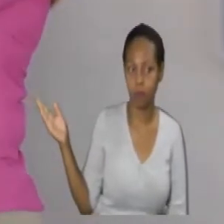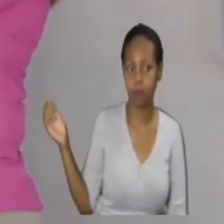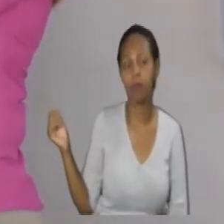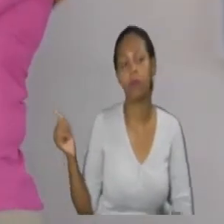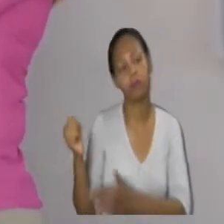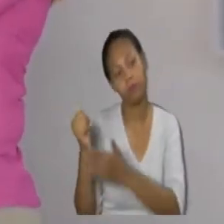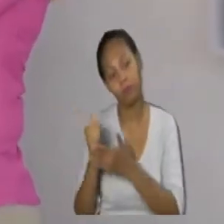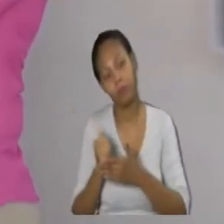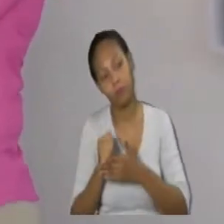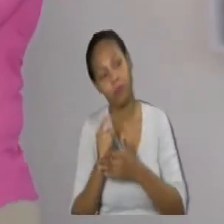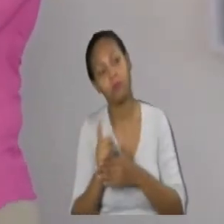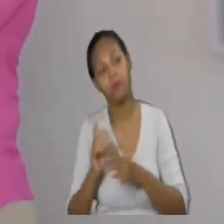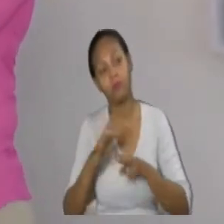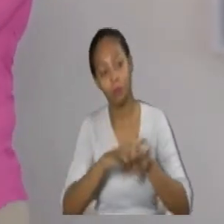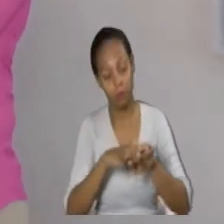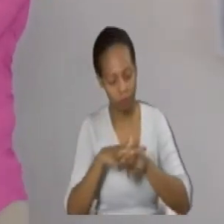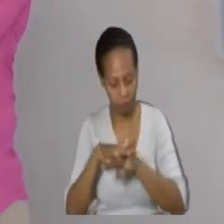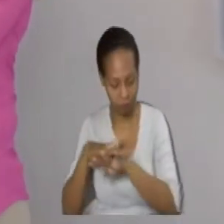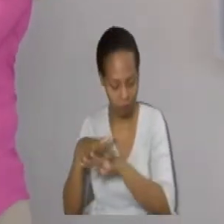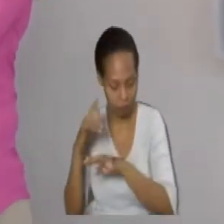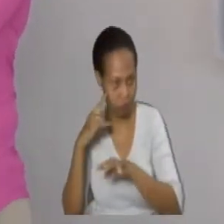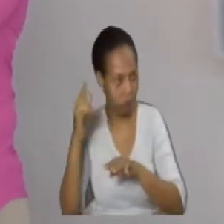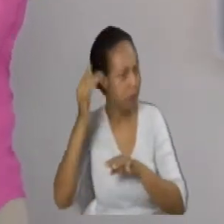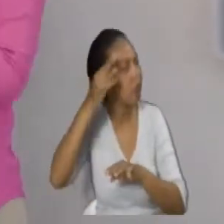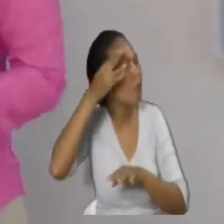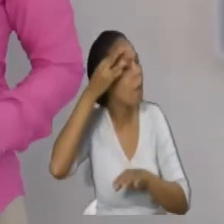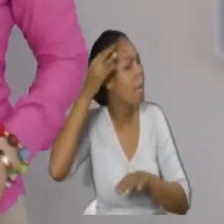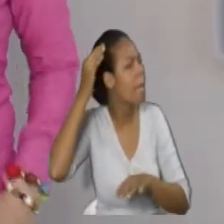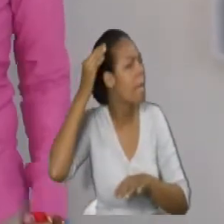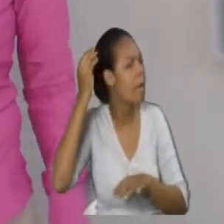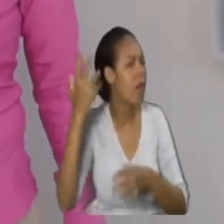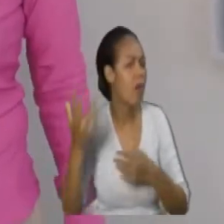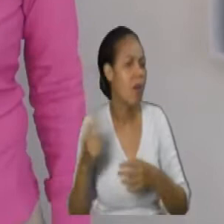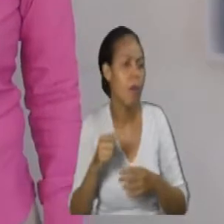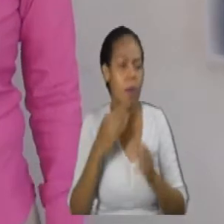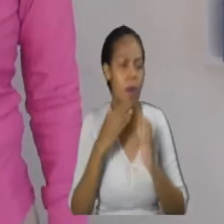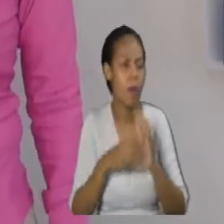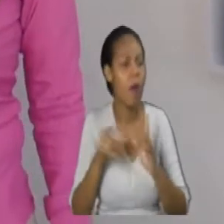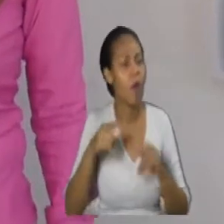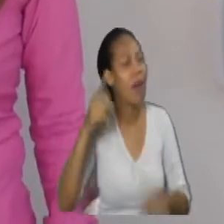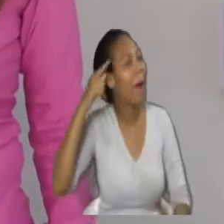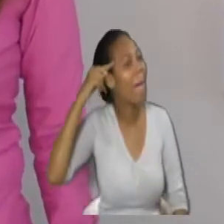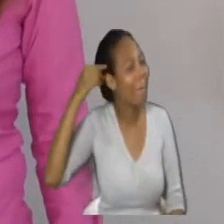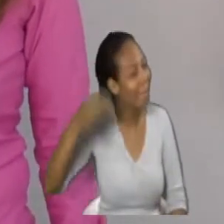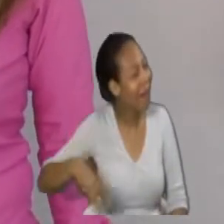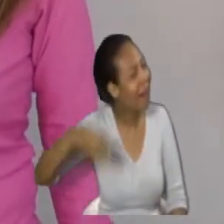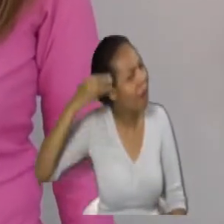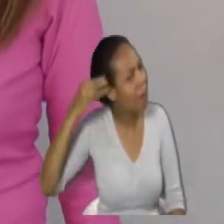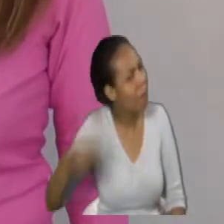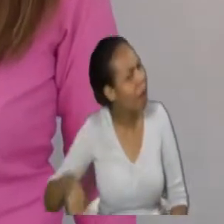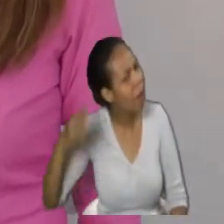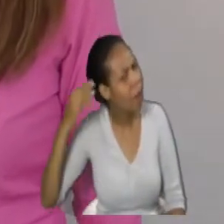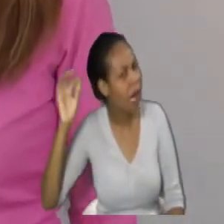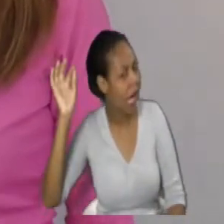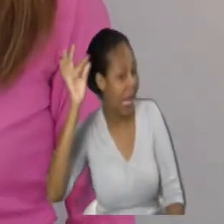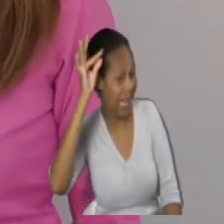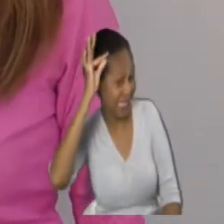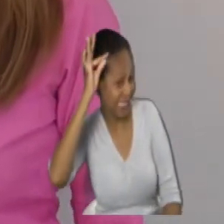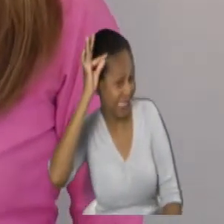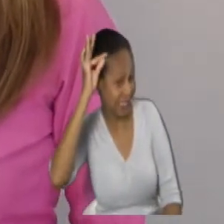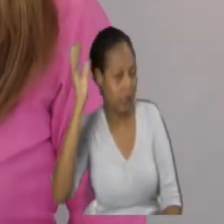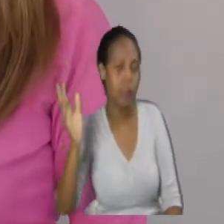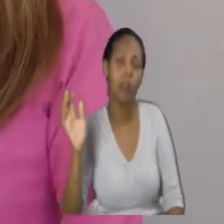estamos ofreciendo al paciente para que tenga su caída de cabello. Lo puede utilizar dos veces al